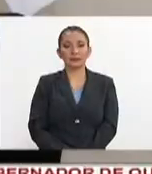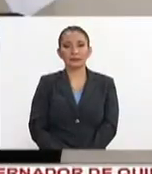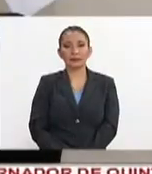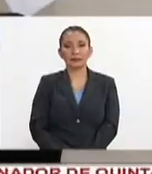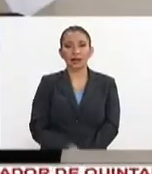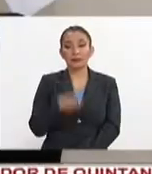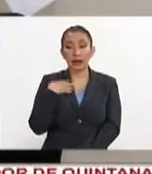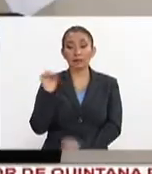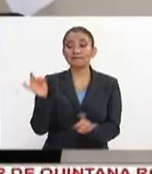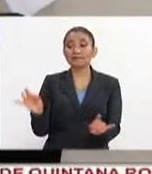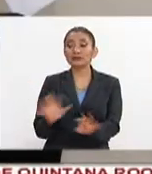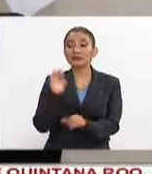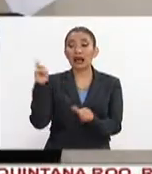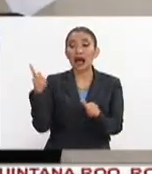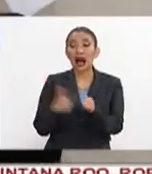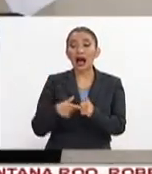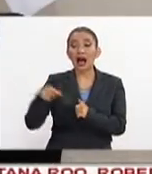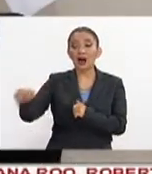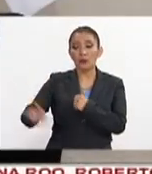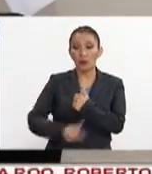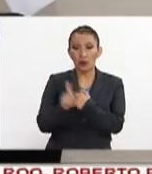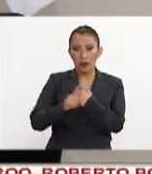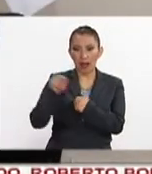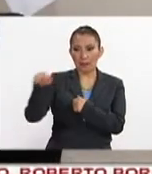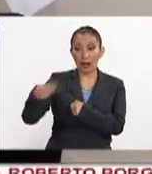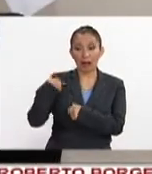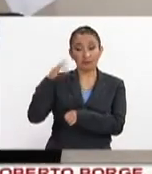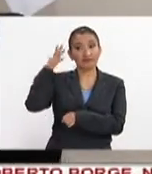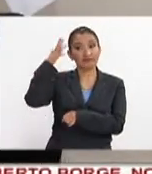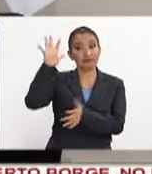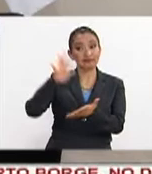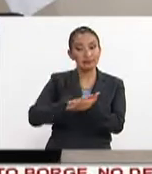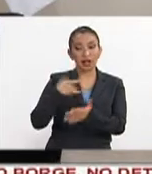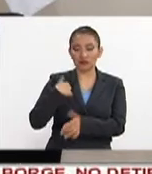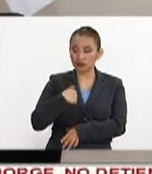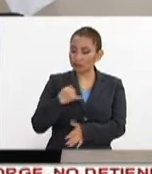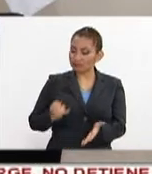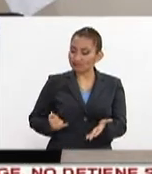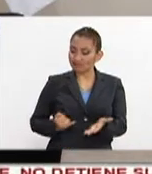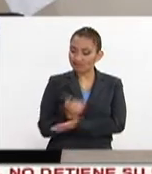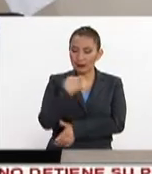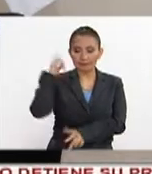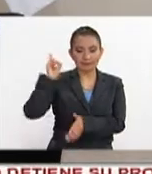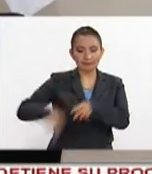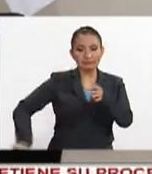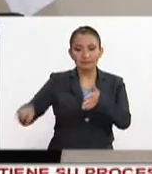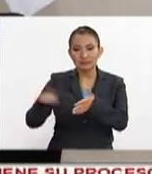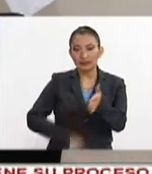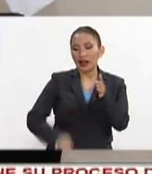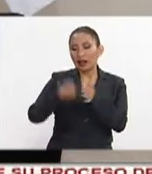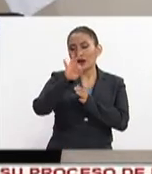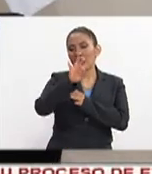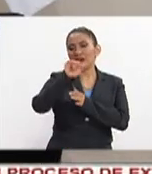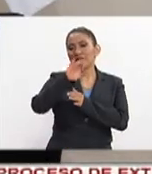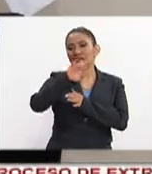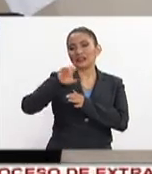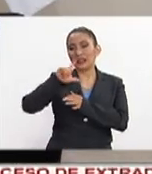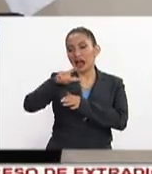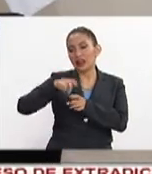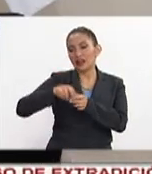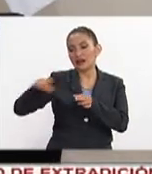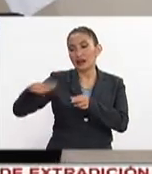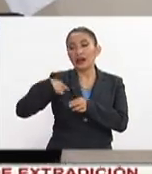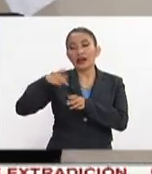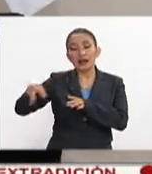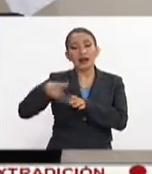Para deslindar responsabilidades administrativas y, en su caso, penales, he tomado la decisión de remover al fiscal desconcentrado y al cuadro